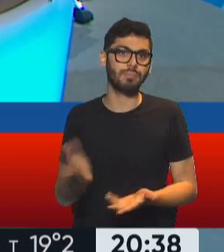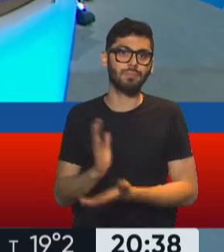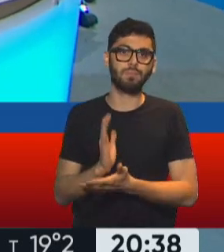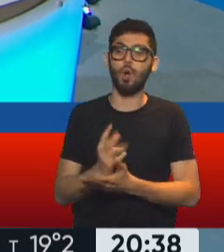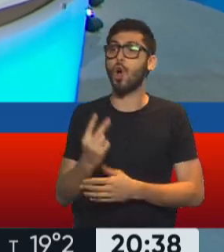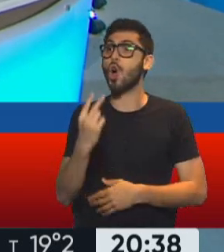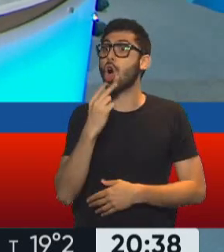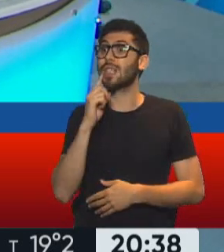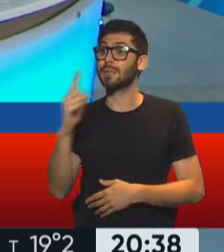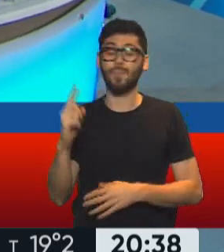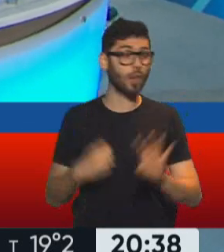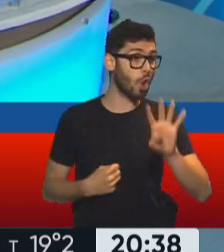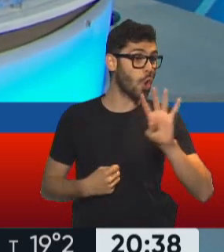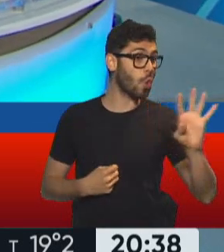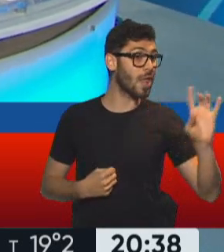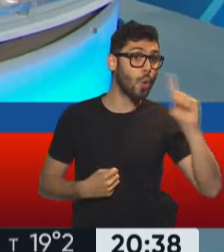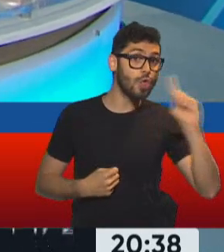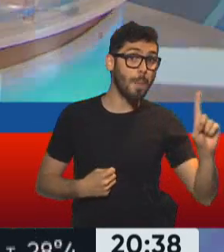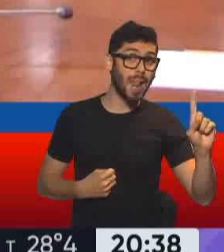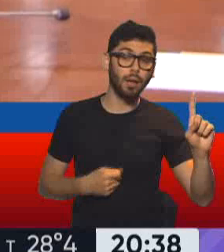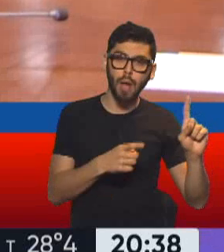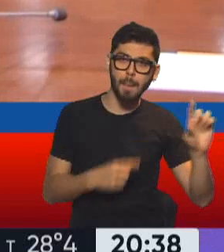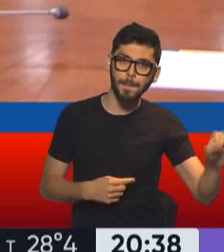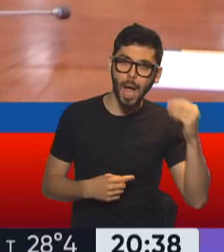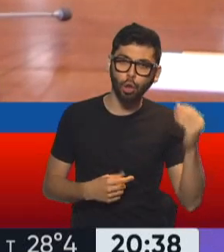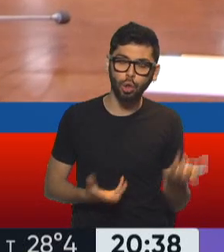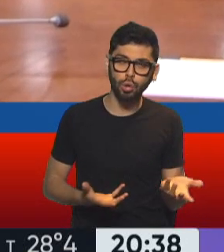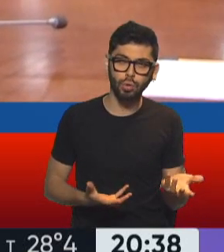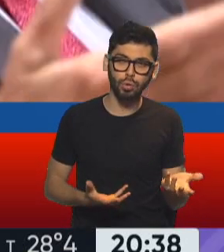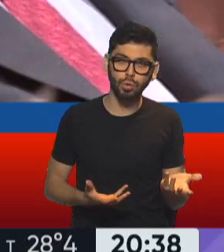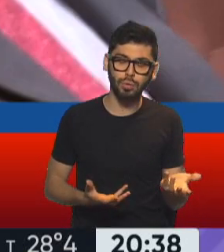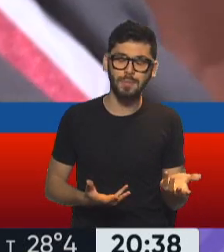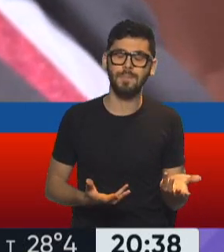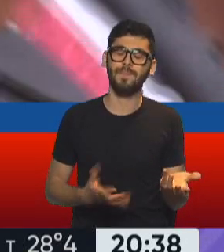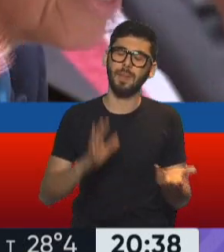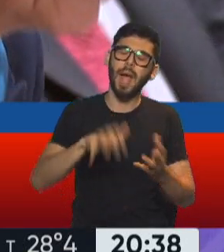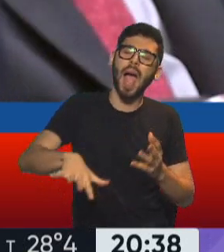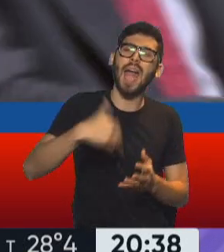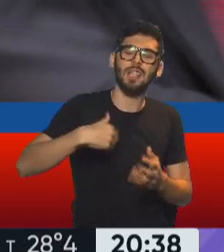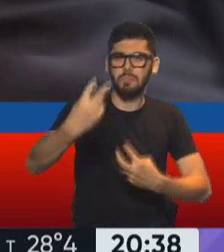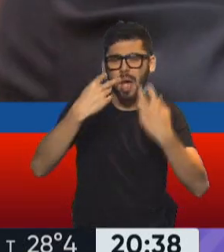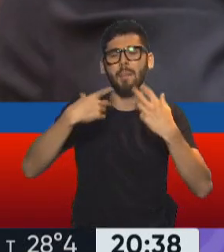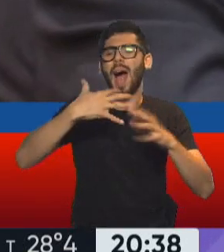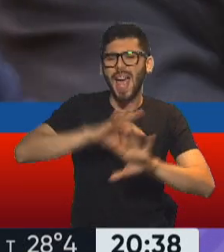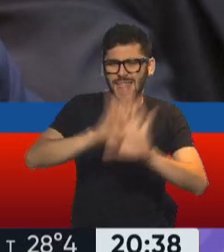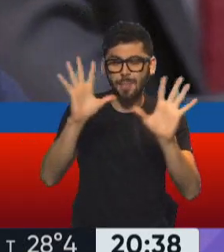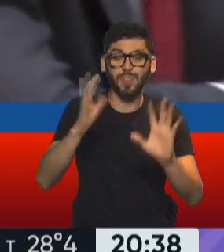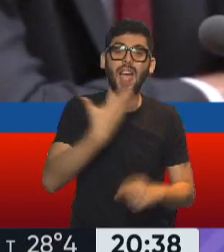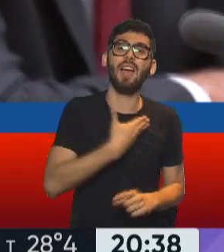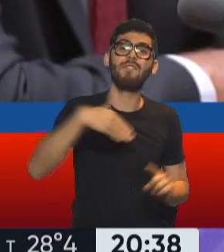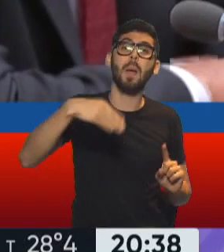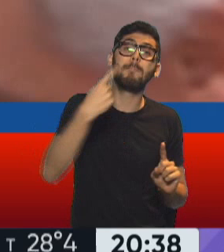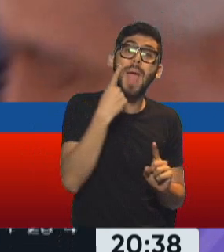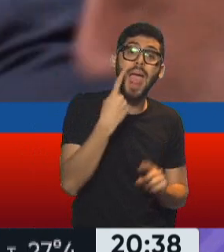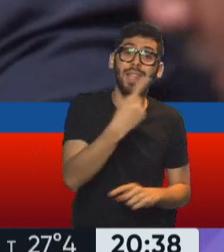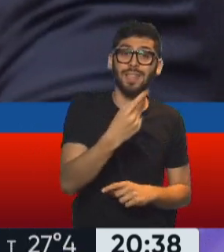contra 44.000 y perdió. Sí. Esto es, y para que la gente entienda, para todos los argentinos y argentinas, Fondo Monetario